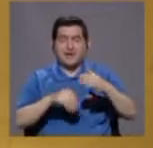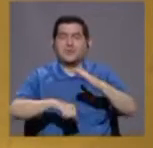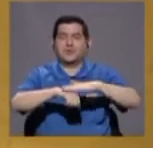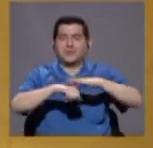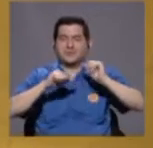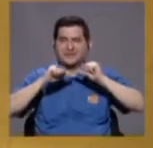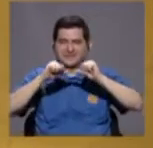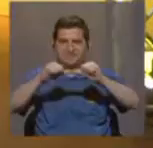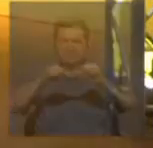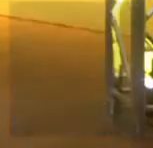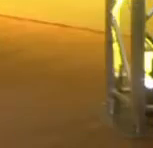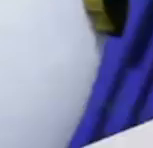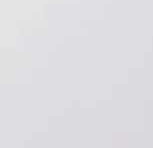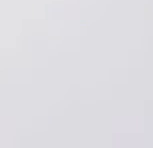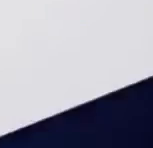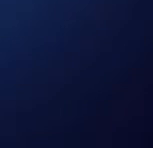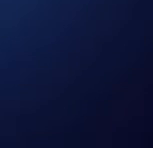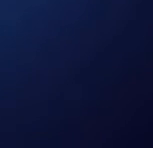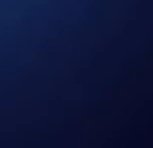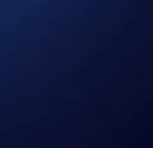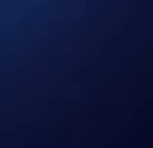regresar.